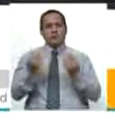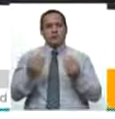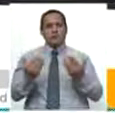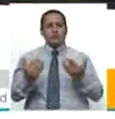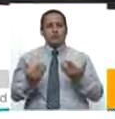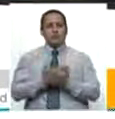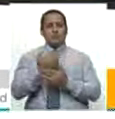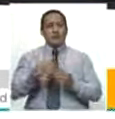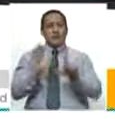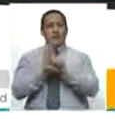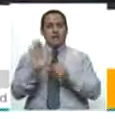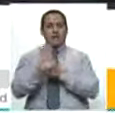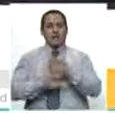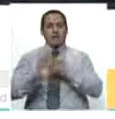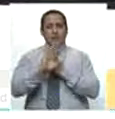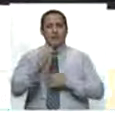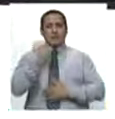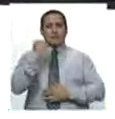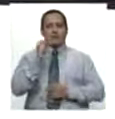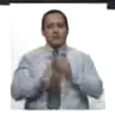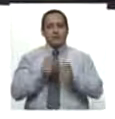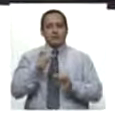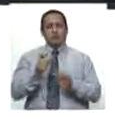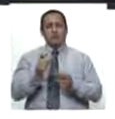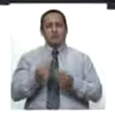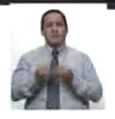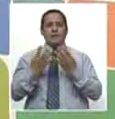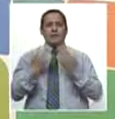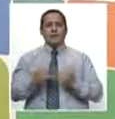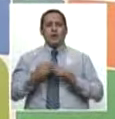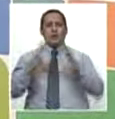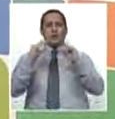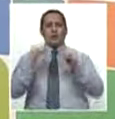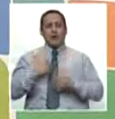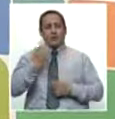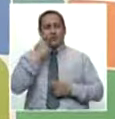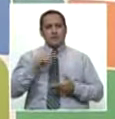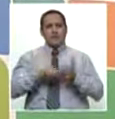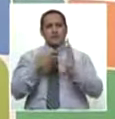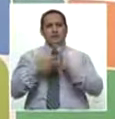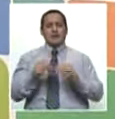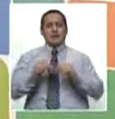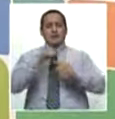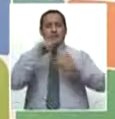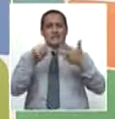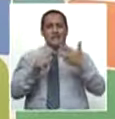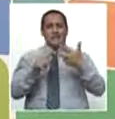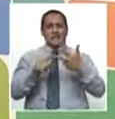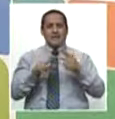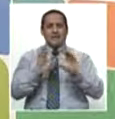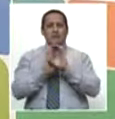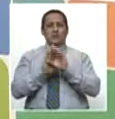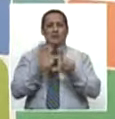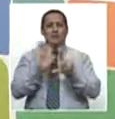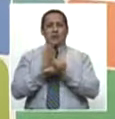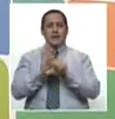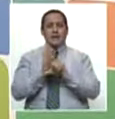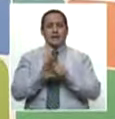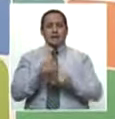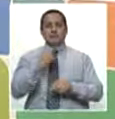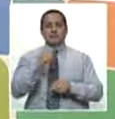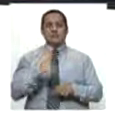normativa que protege los derechos de las personas con discapacidad. Hoy nos toca conocer un poco más acerca del tercer capítulo de la